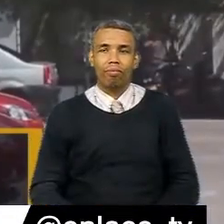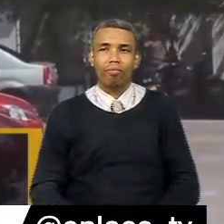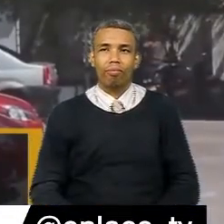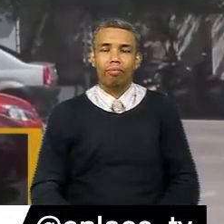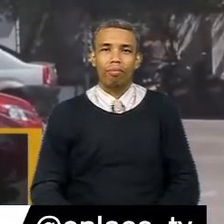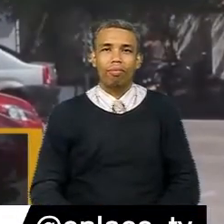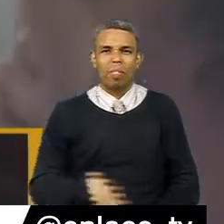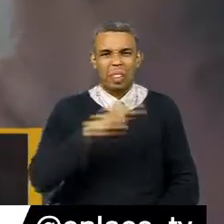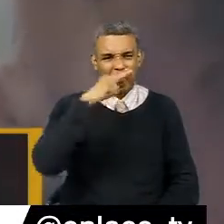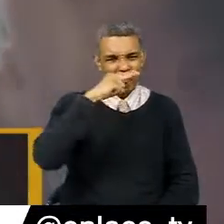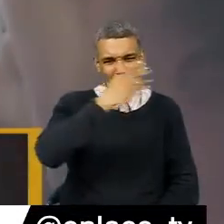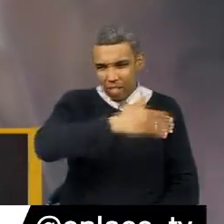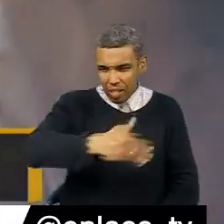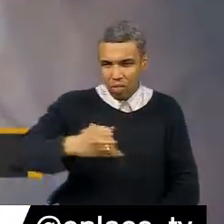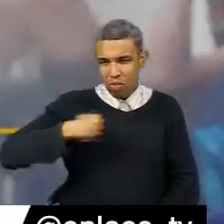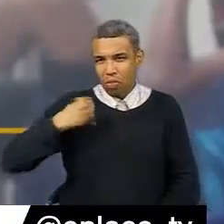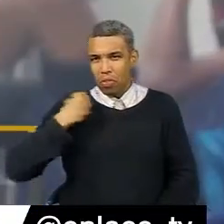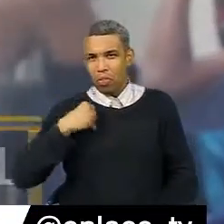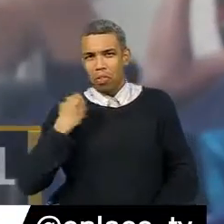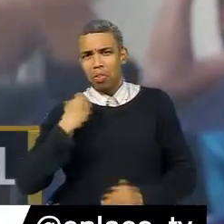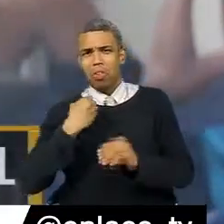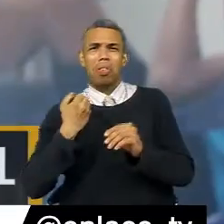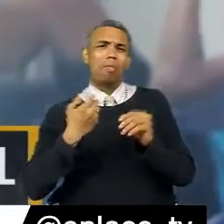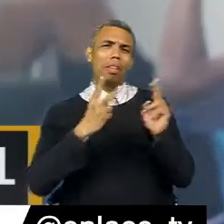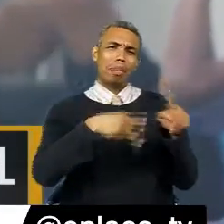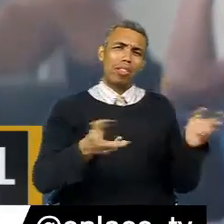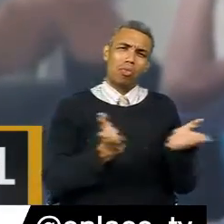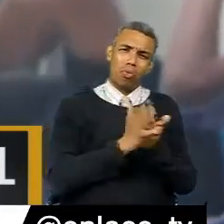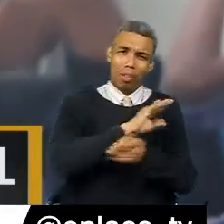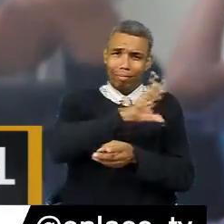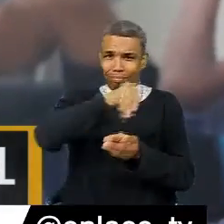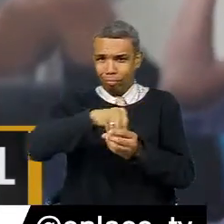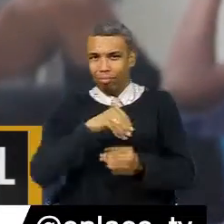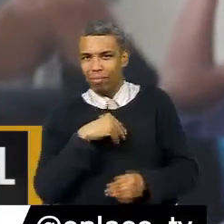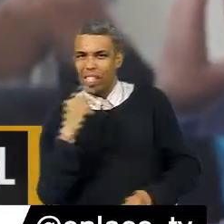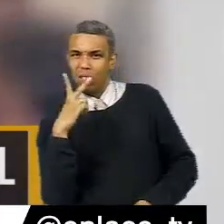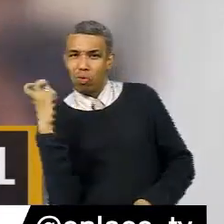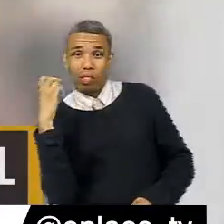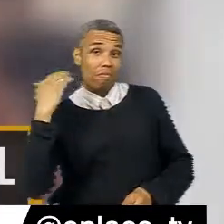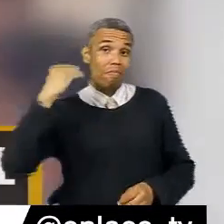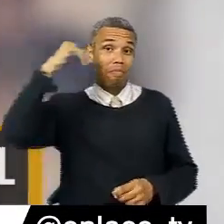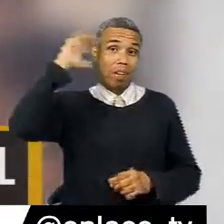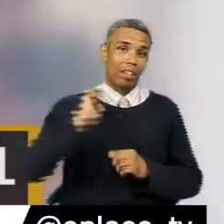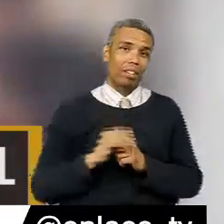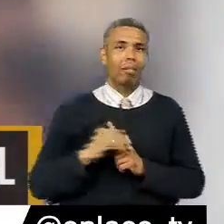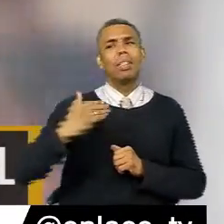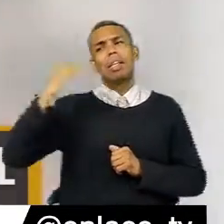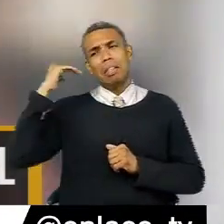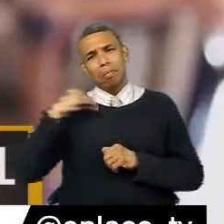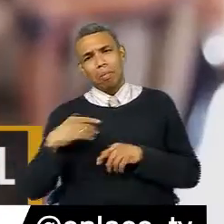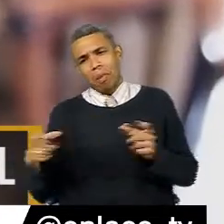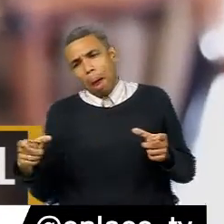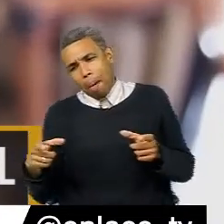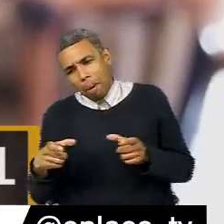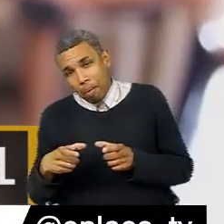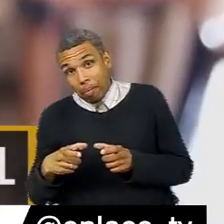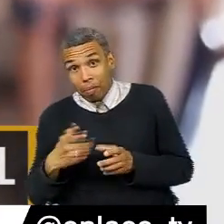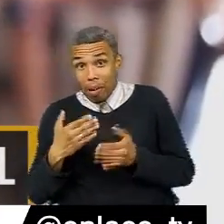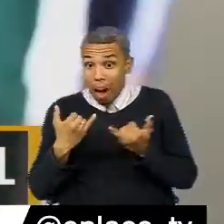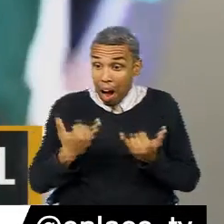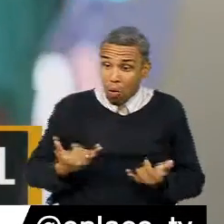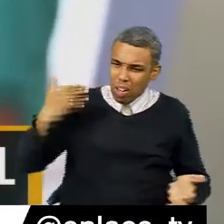niños, niñas y adolescentes en diferentes modalidades, comenzó hace una década con una pequeña familia que le apostó al fortalecimiento de proyectos de vida